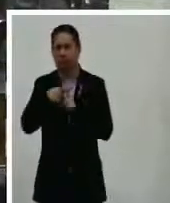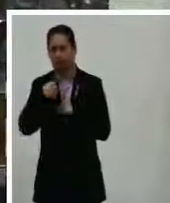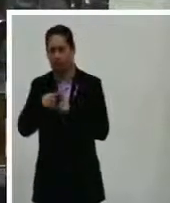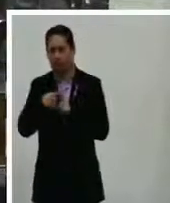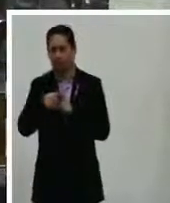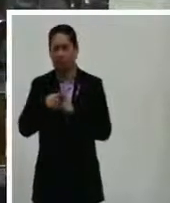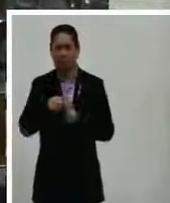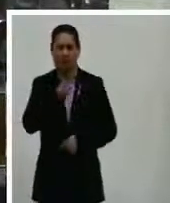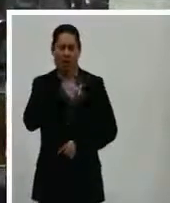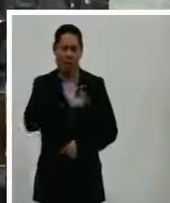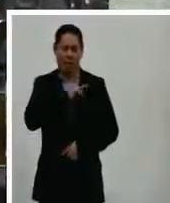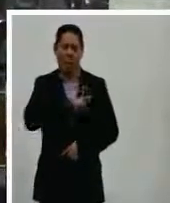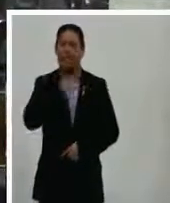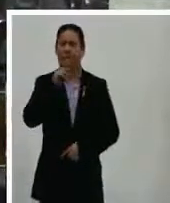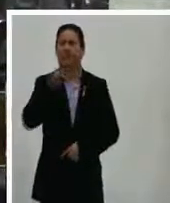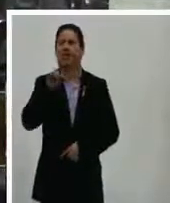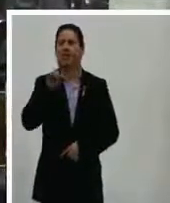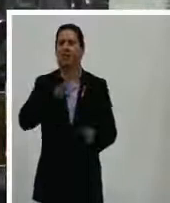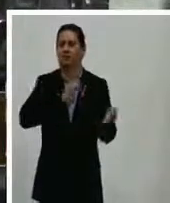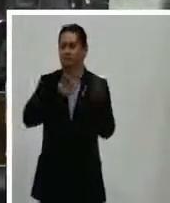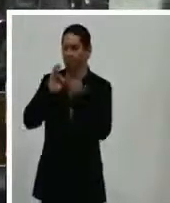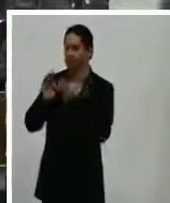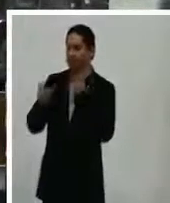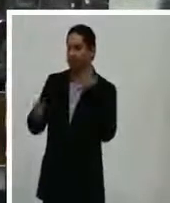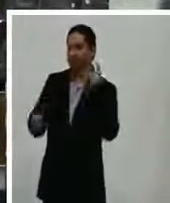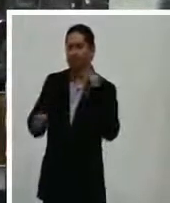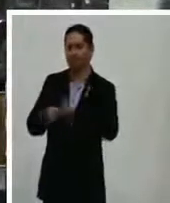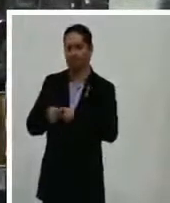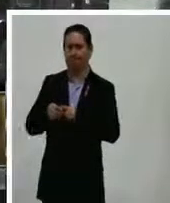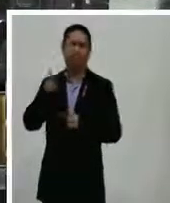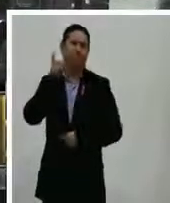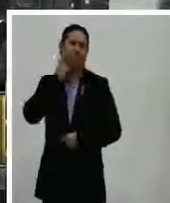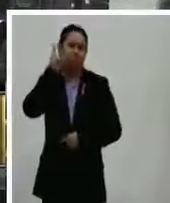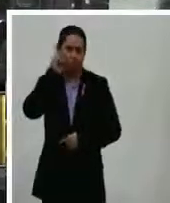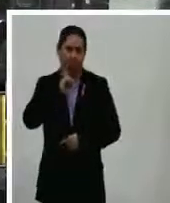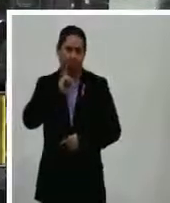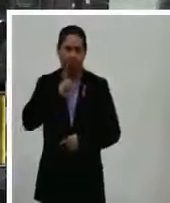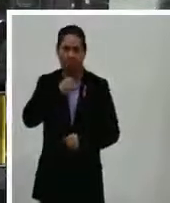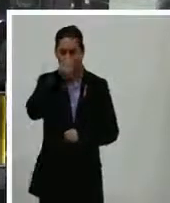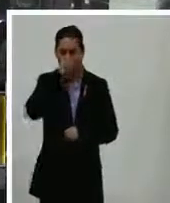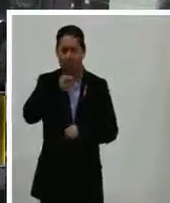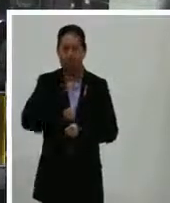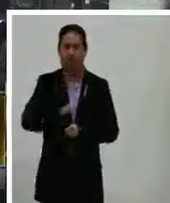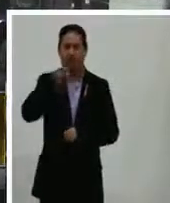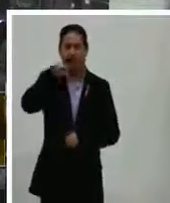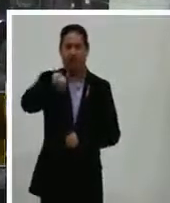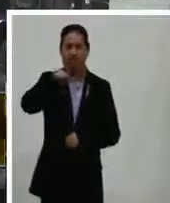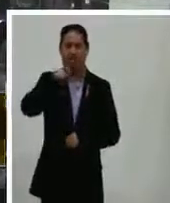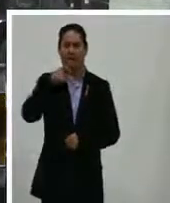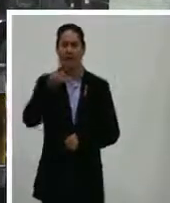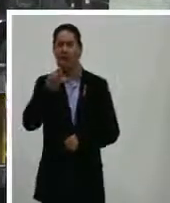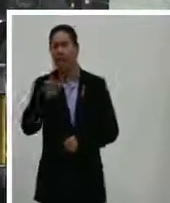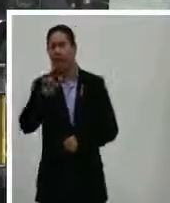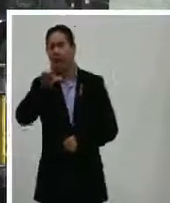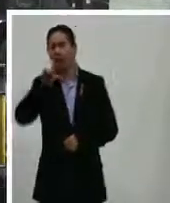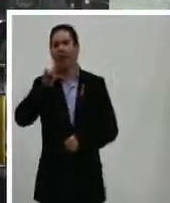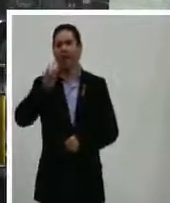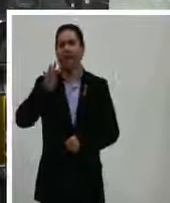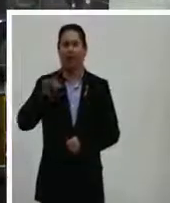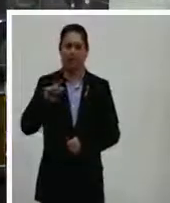particular sírvase inscribirse personalmente ante la diputada secretaria mayra alicia mendoza